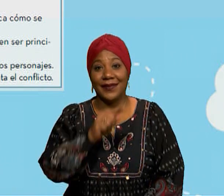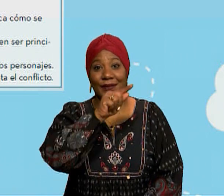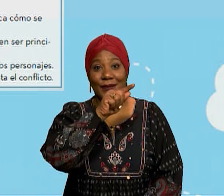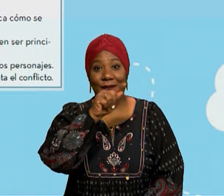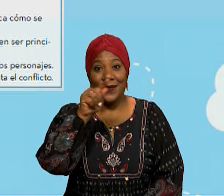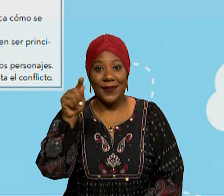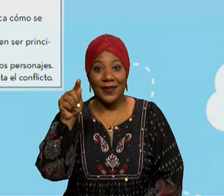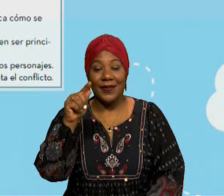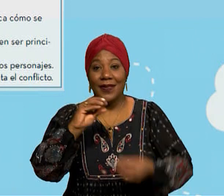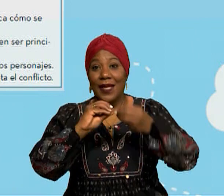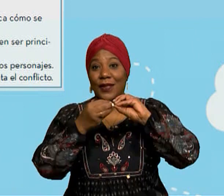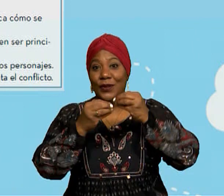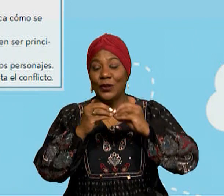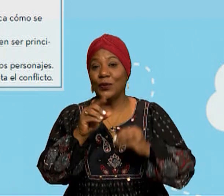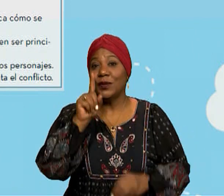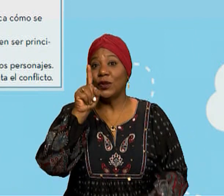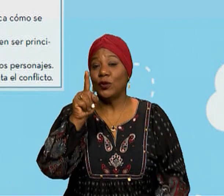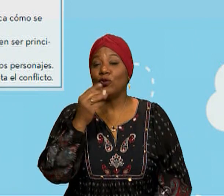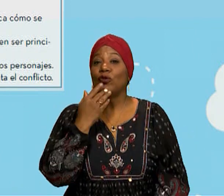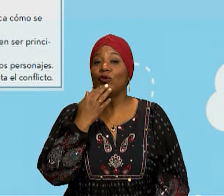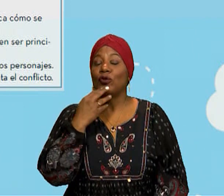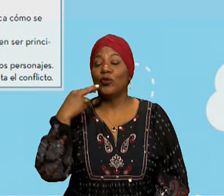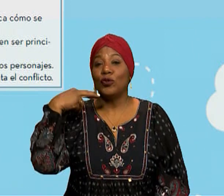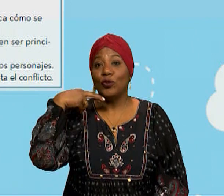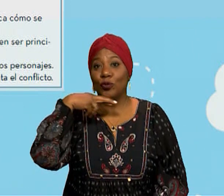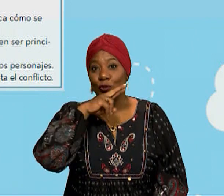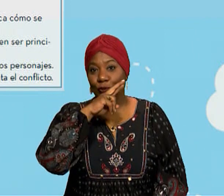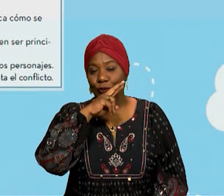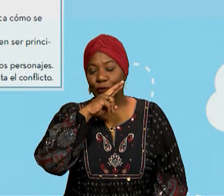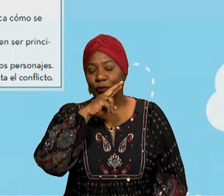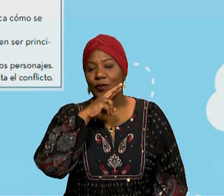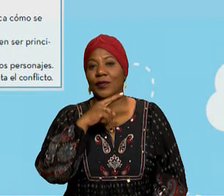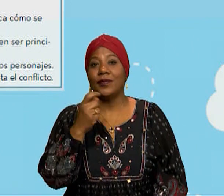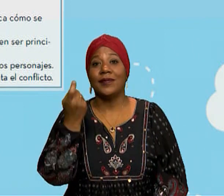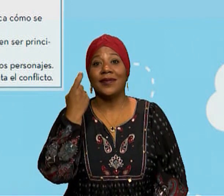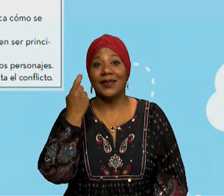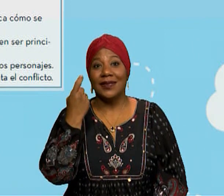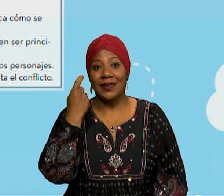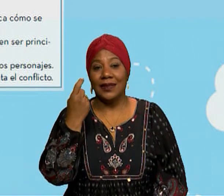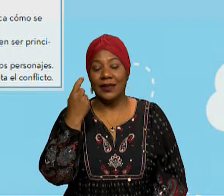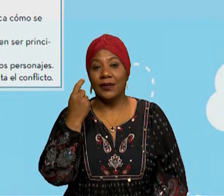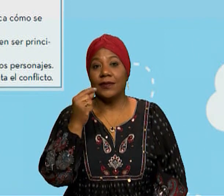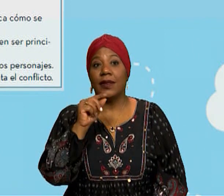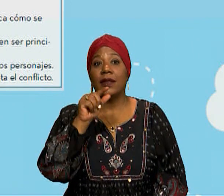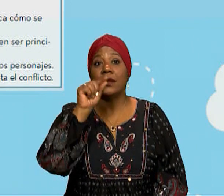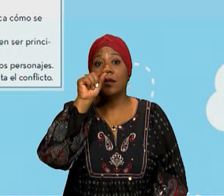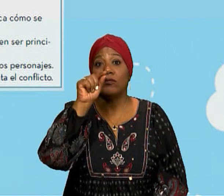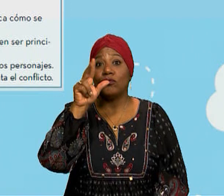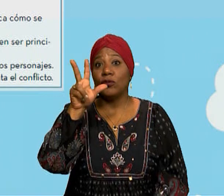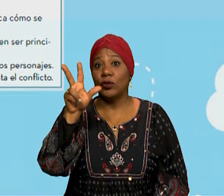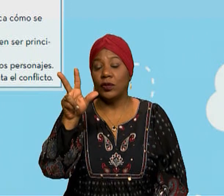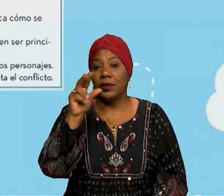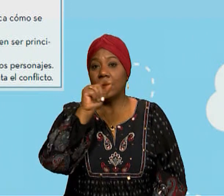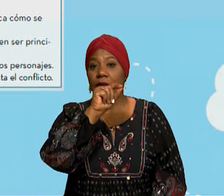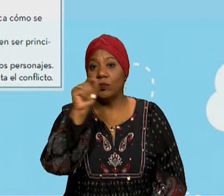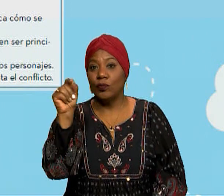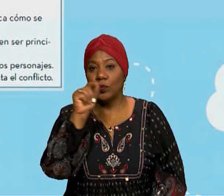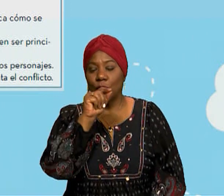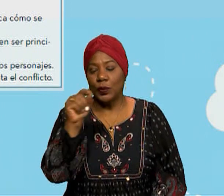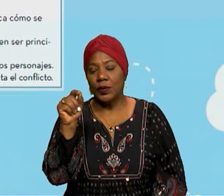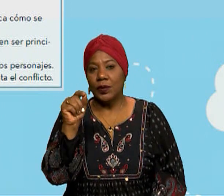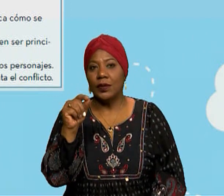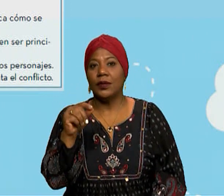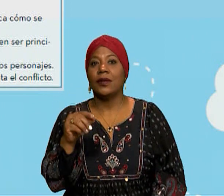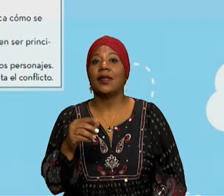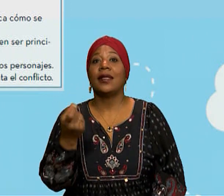introducción. Podemos resolver las 3 preguntas de forma horizontal y luego